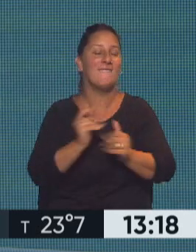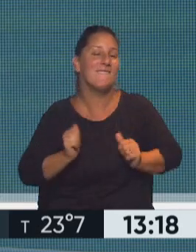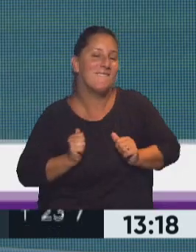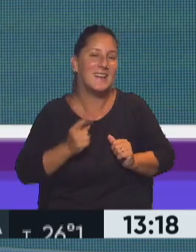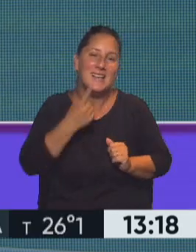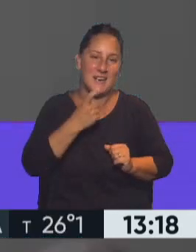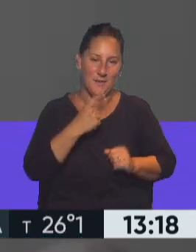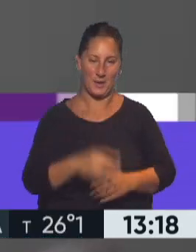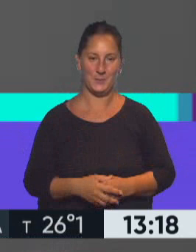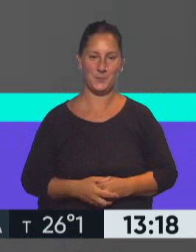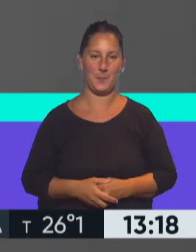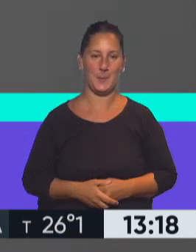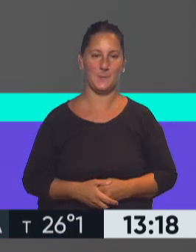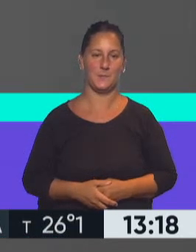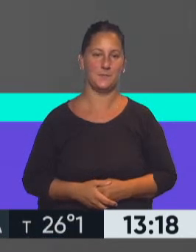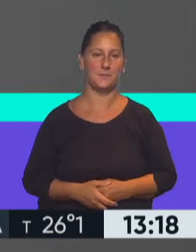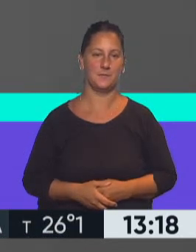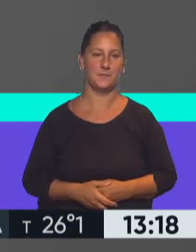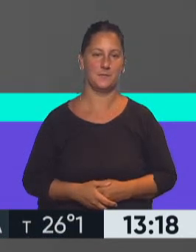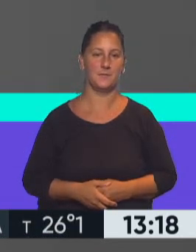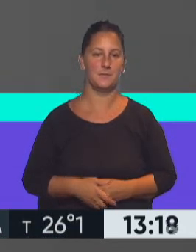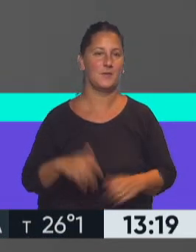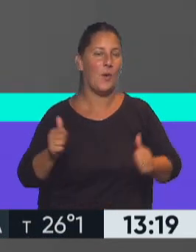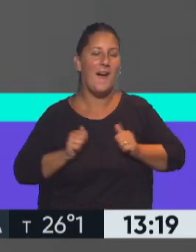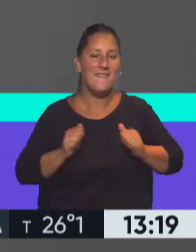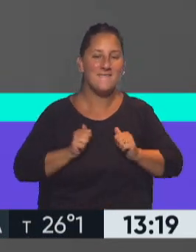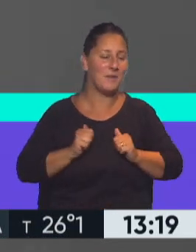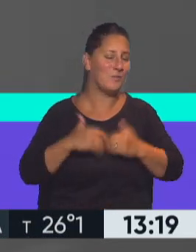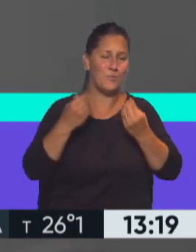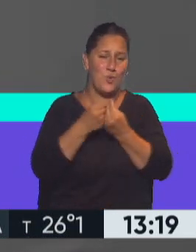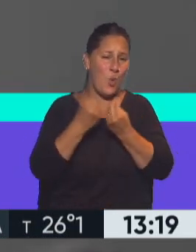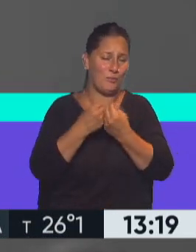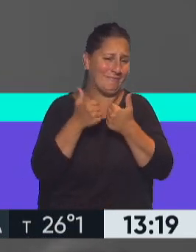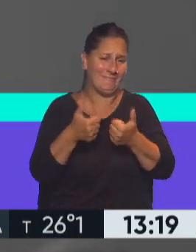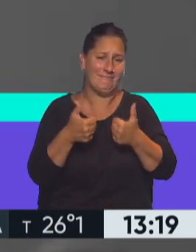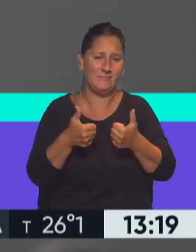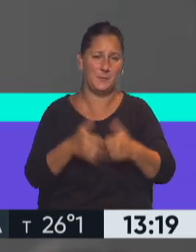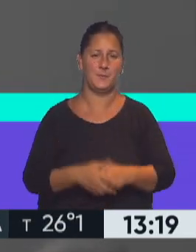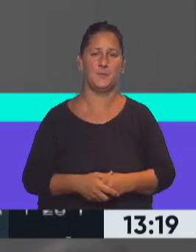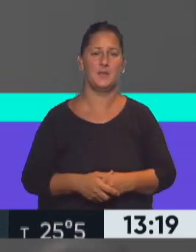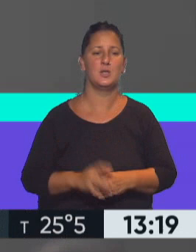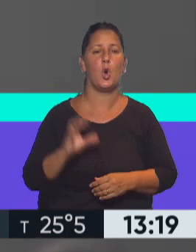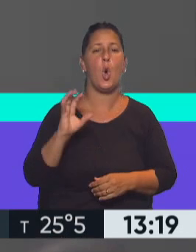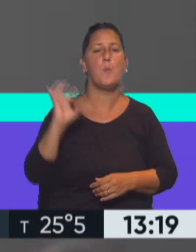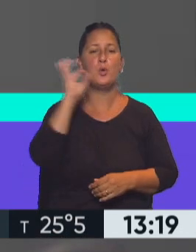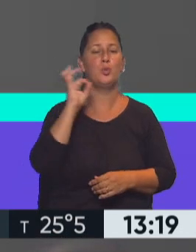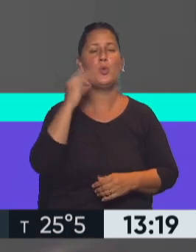nueva vuelta? Pero bueno, las expectativas son altas, ya todos lo dijimos desde que yo llegué y tuve la oportunidad de